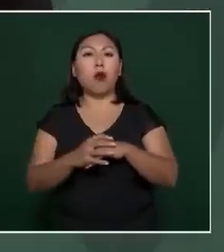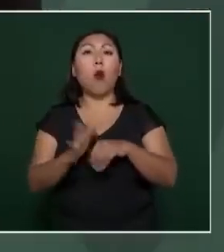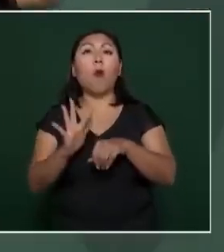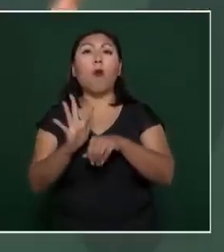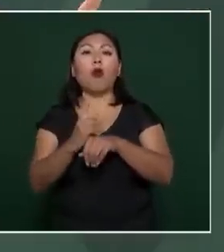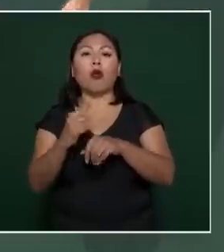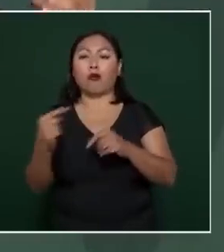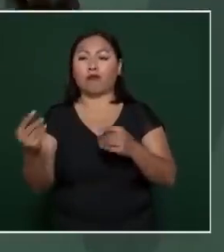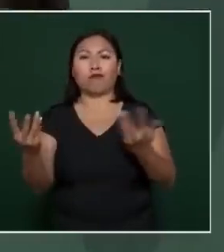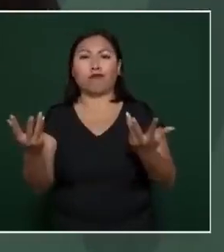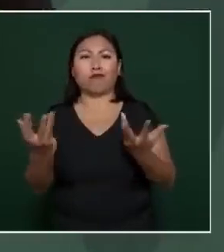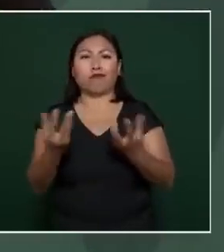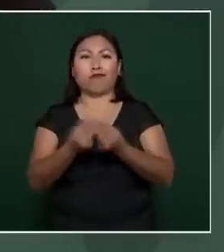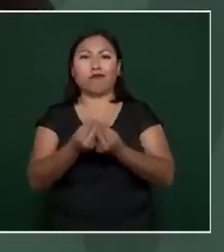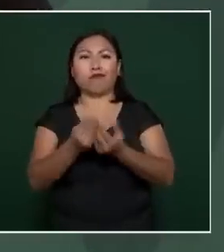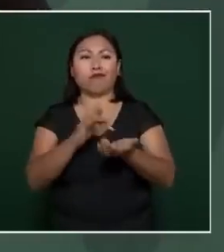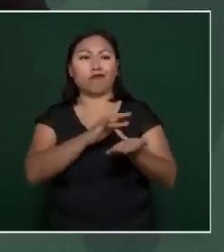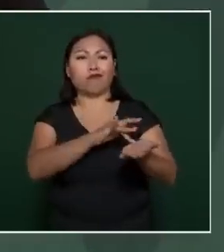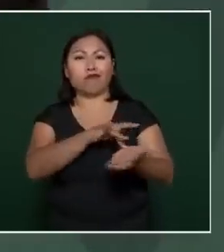Zedillo, con la misma política,